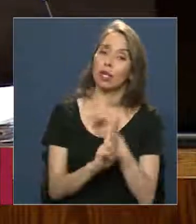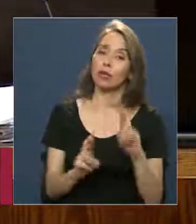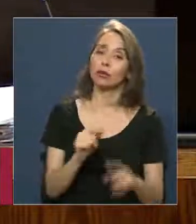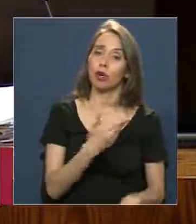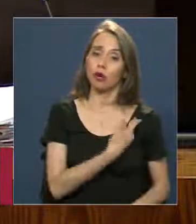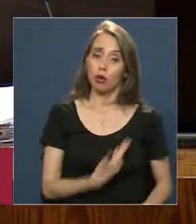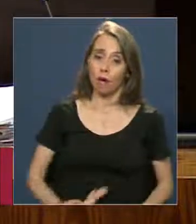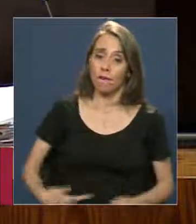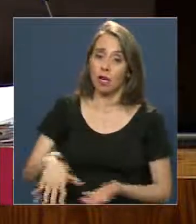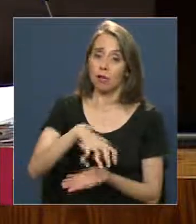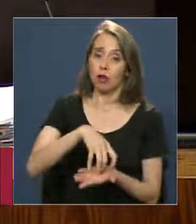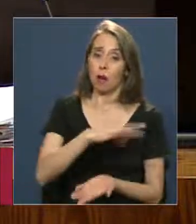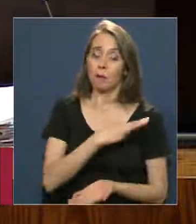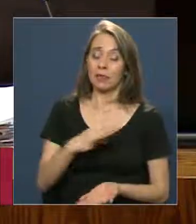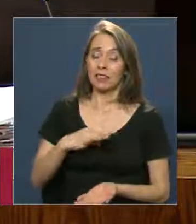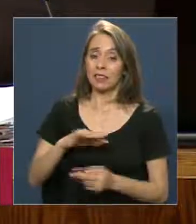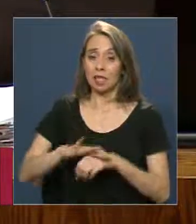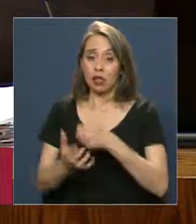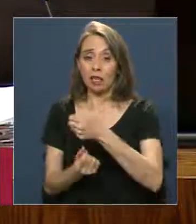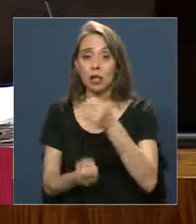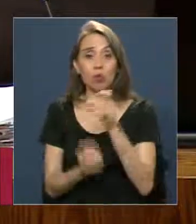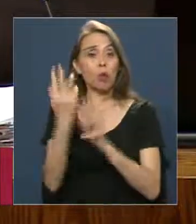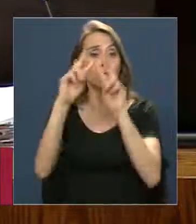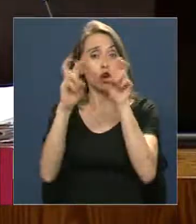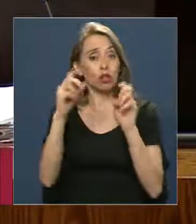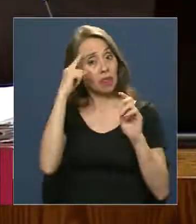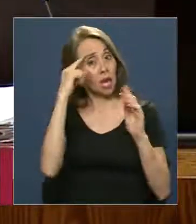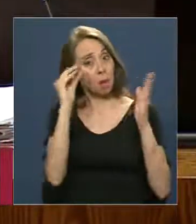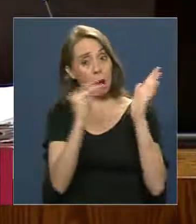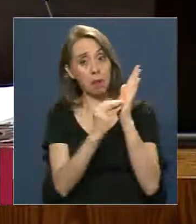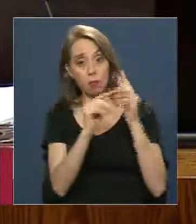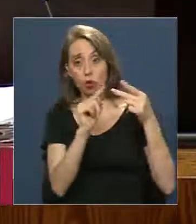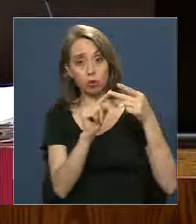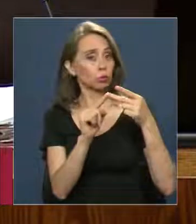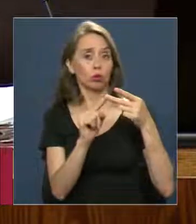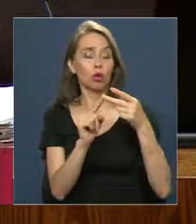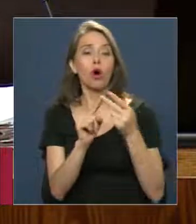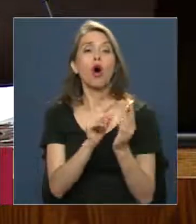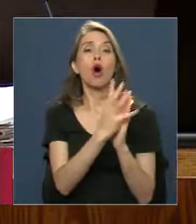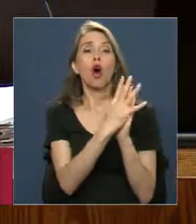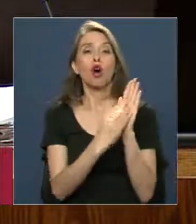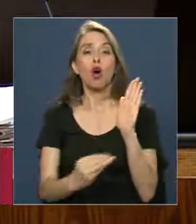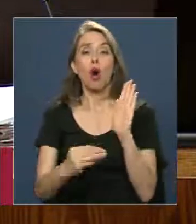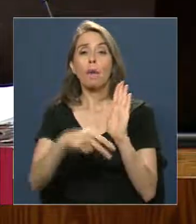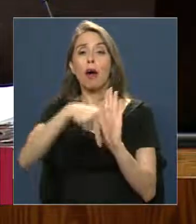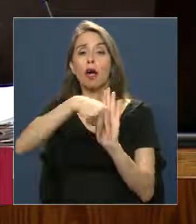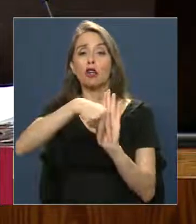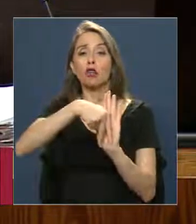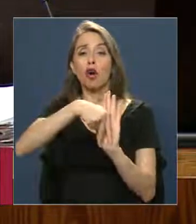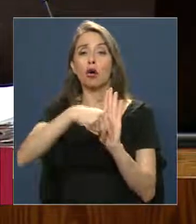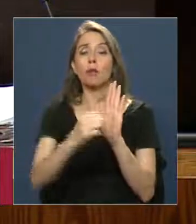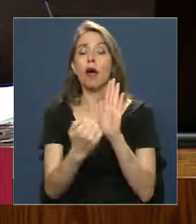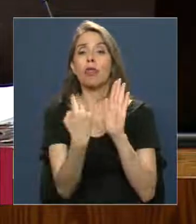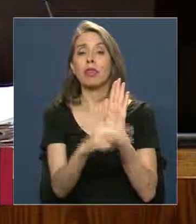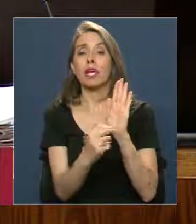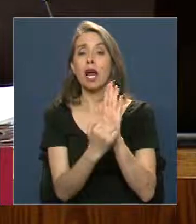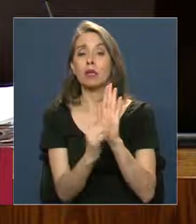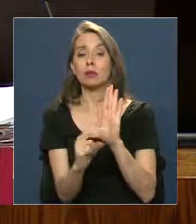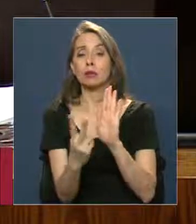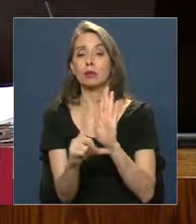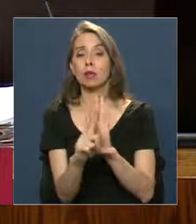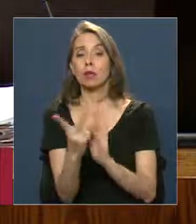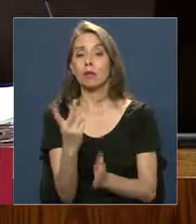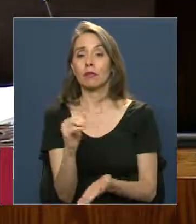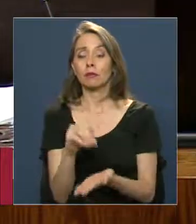como Ministerio de Hacienda, innovando al respecto, sino que básicamente copiando una norma que es el artículo segundo de la